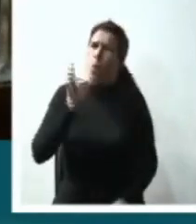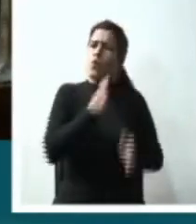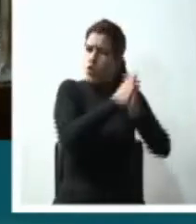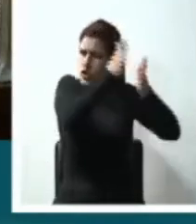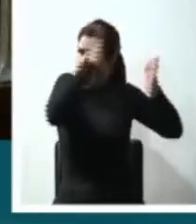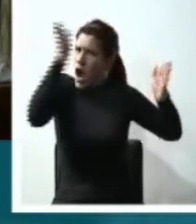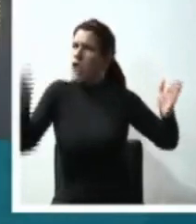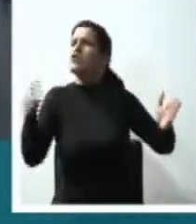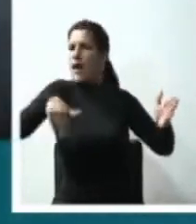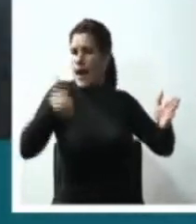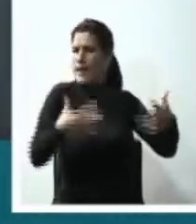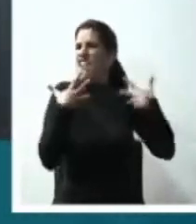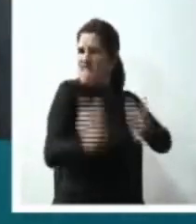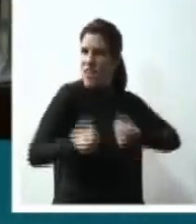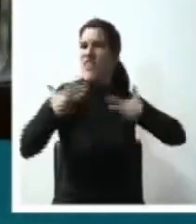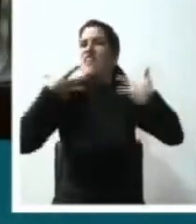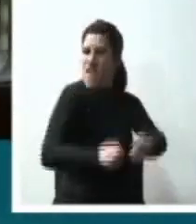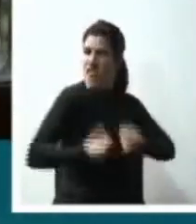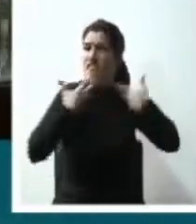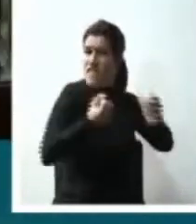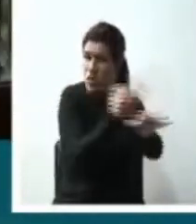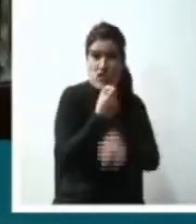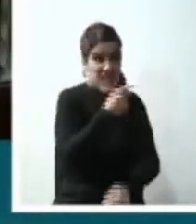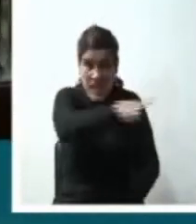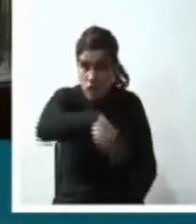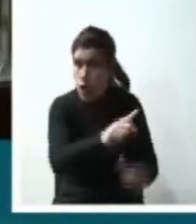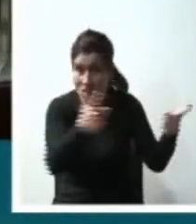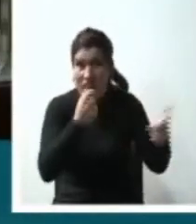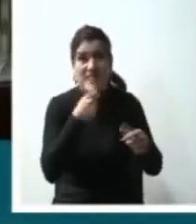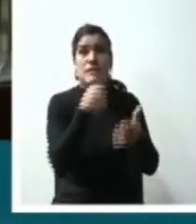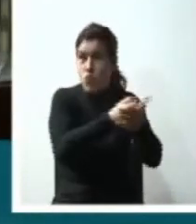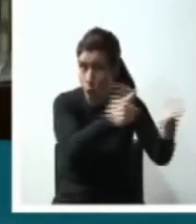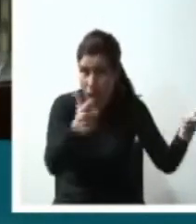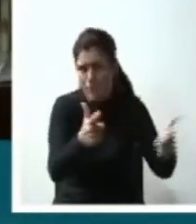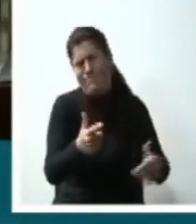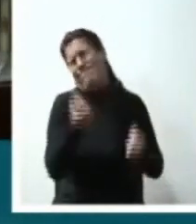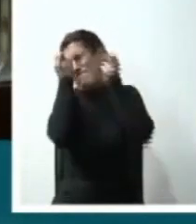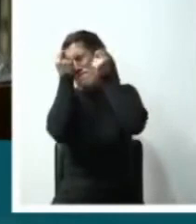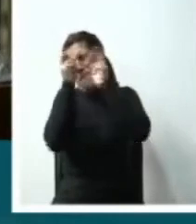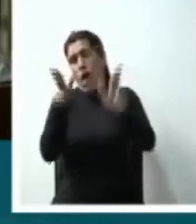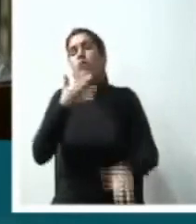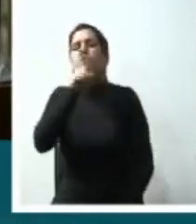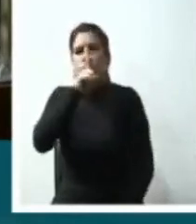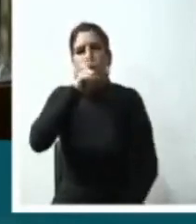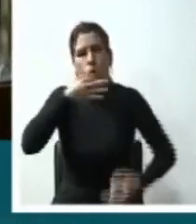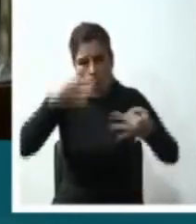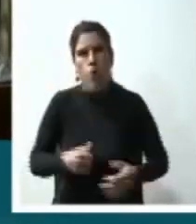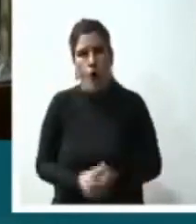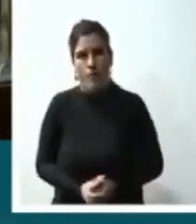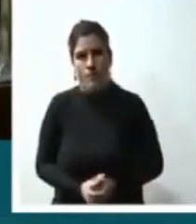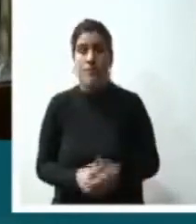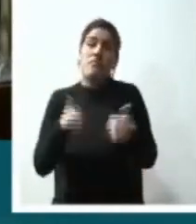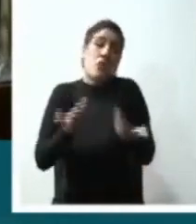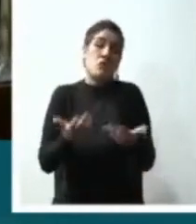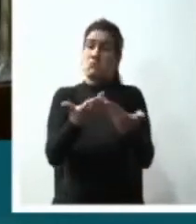educación, estaríamos en peores condiciones. Se los puedo asegurar. Así que vuelvo con los estudiantes,